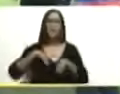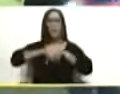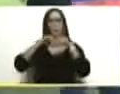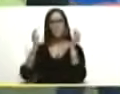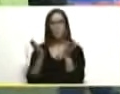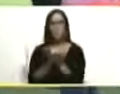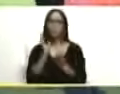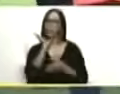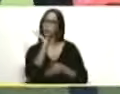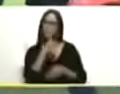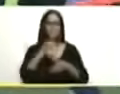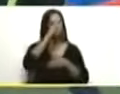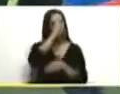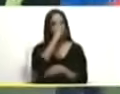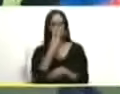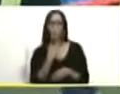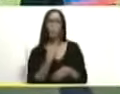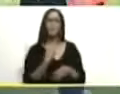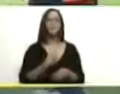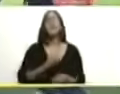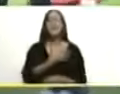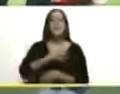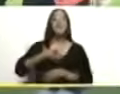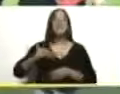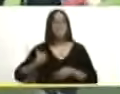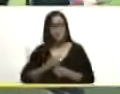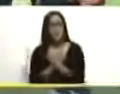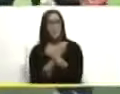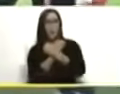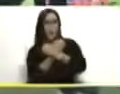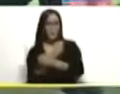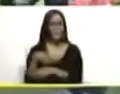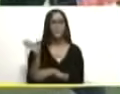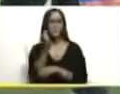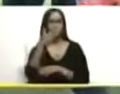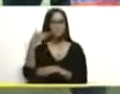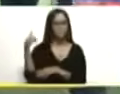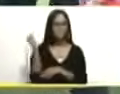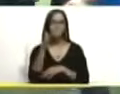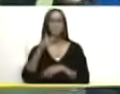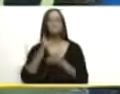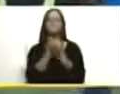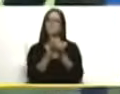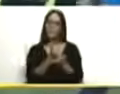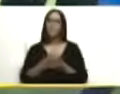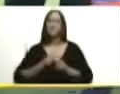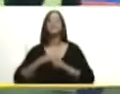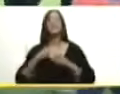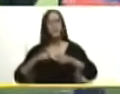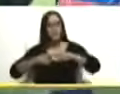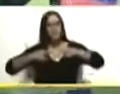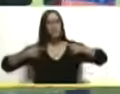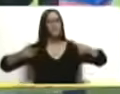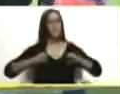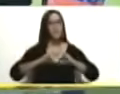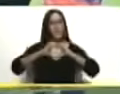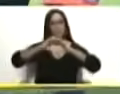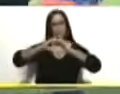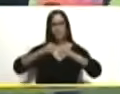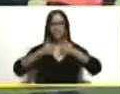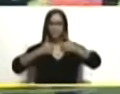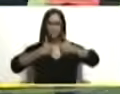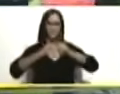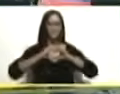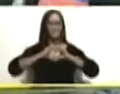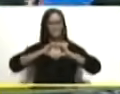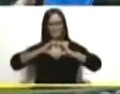Sin pobreza, quiero el amor como bandera. Te juro que te hará crecer. Tu corazón es bueno,